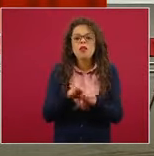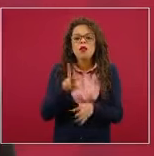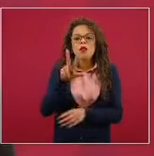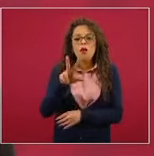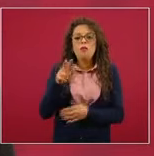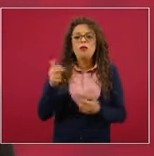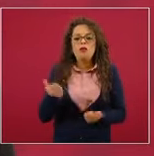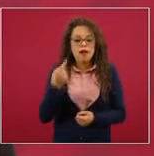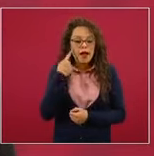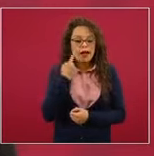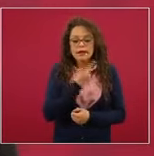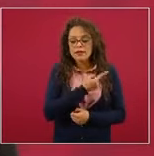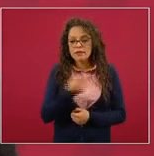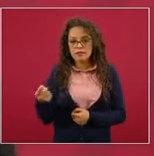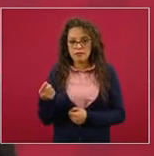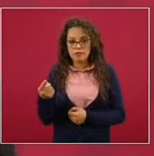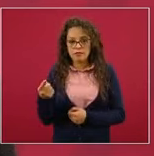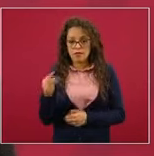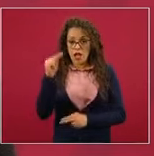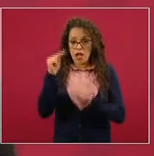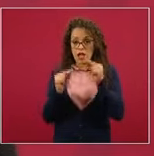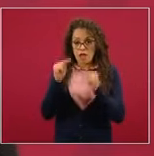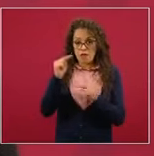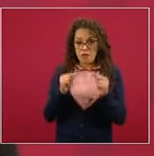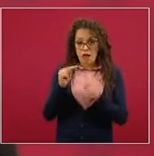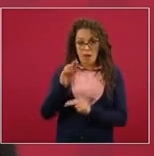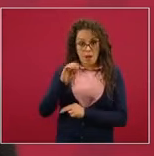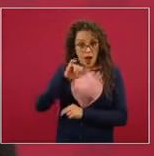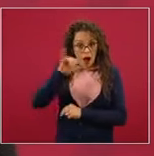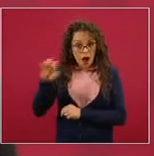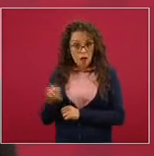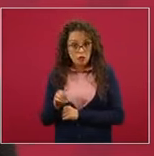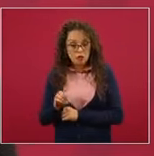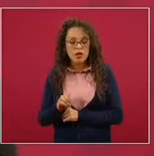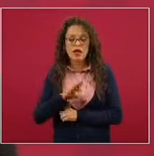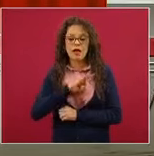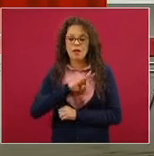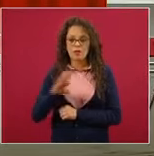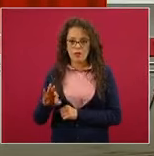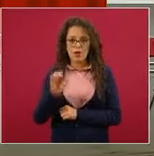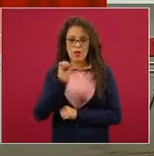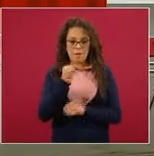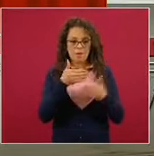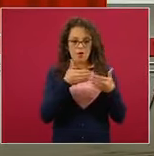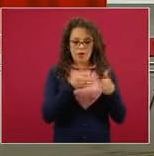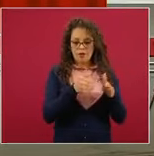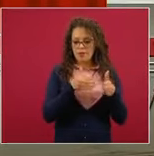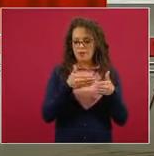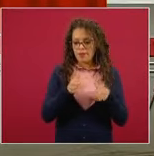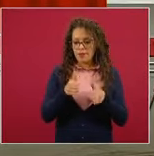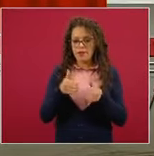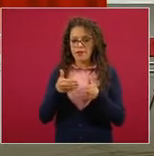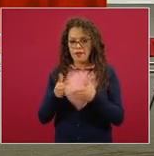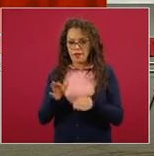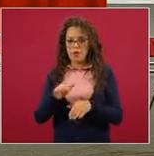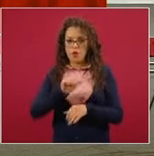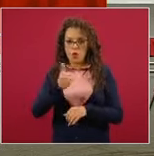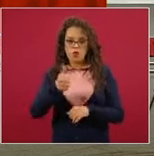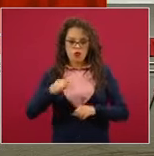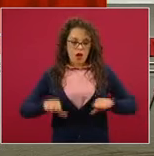nivel de riesgo es bajo, entonces pueden incrementarse un poco las actividades, pero no se regresan a lo que